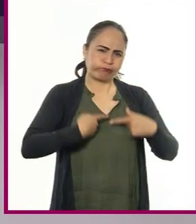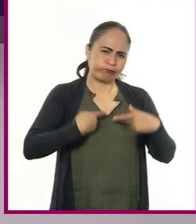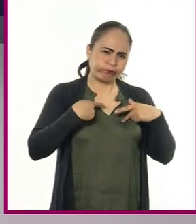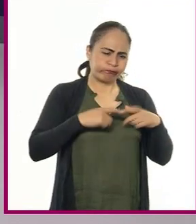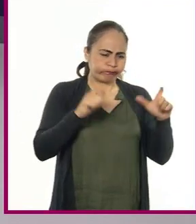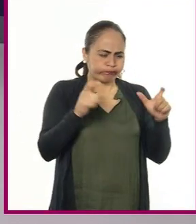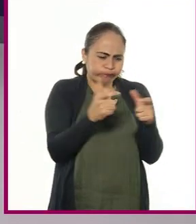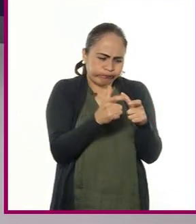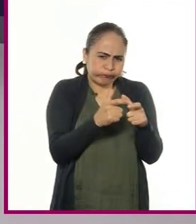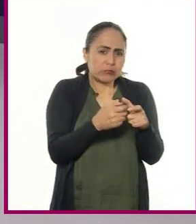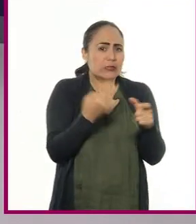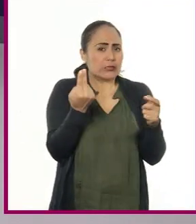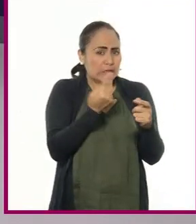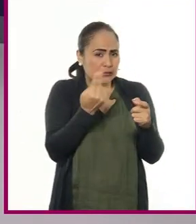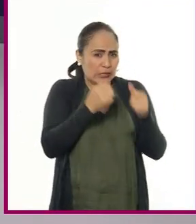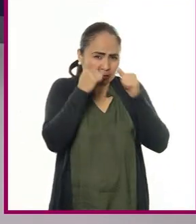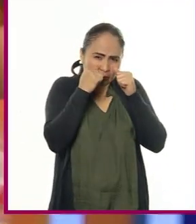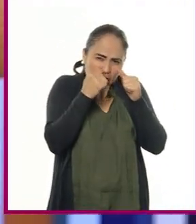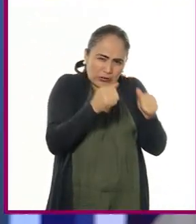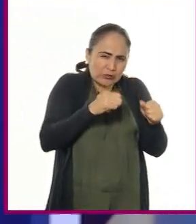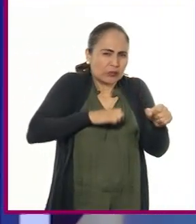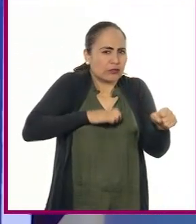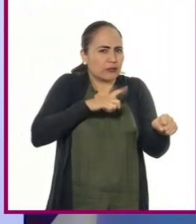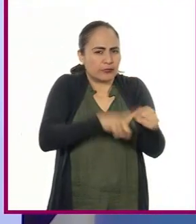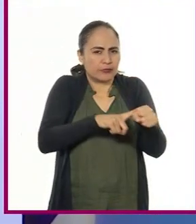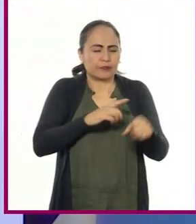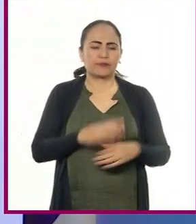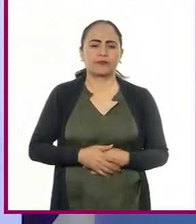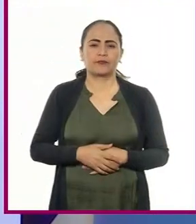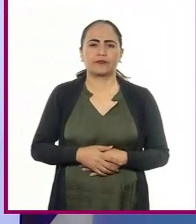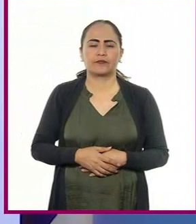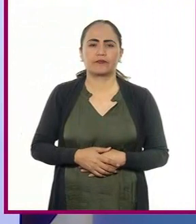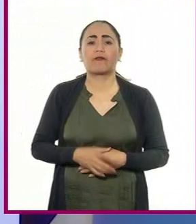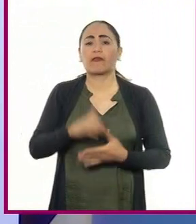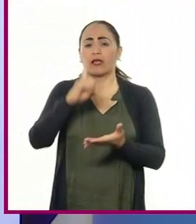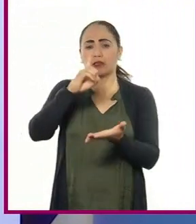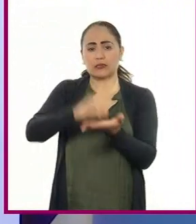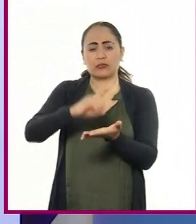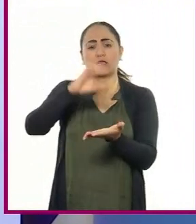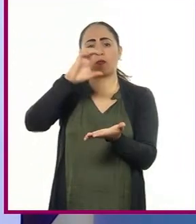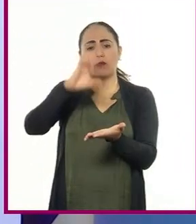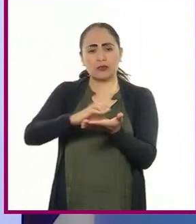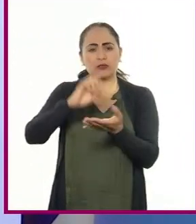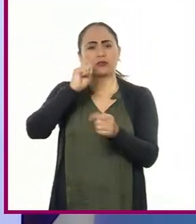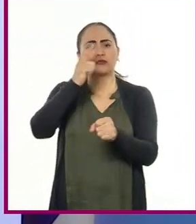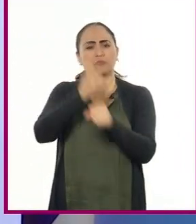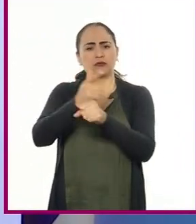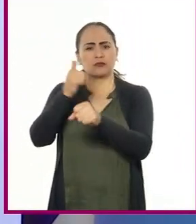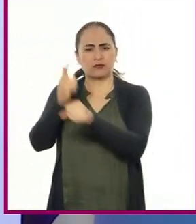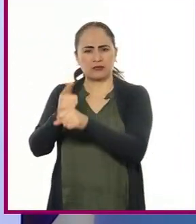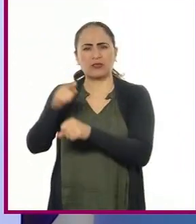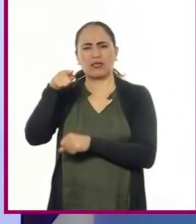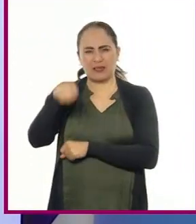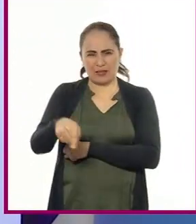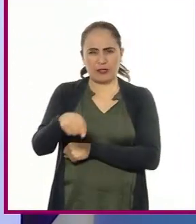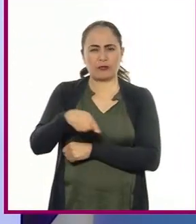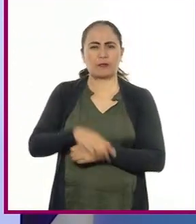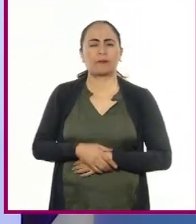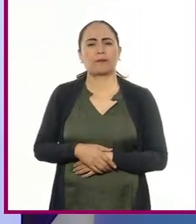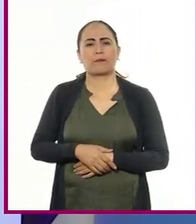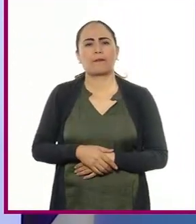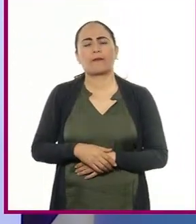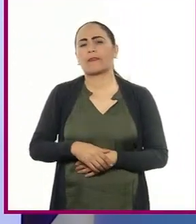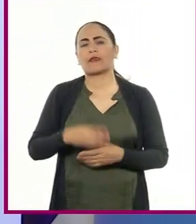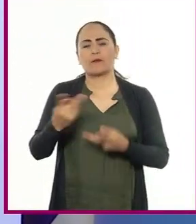y requieren especial atención. La discapacidad se identifica en la Encuesta Nacional de la